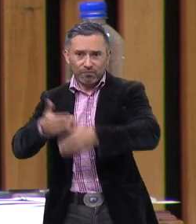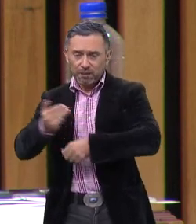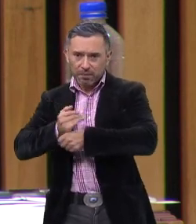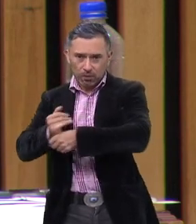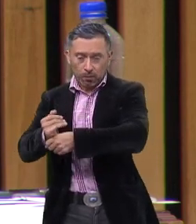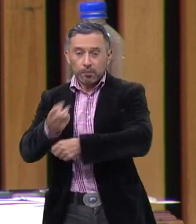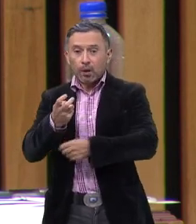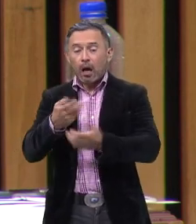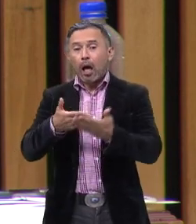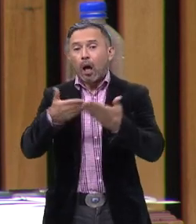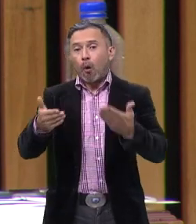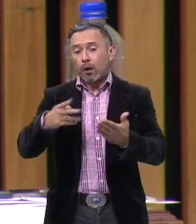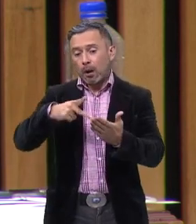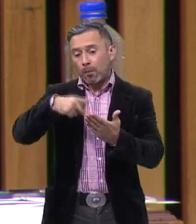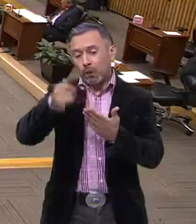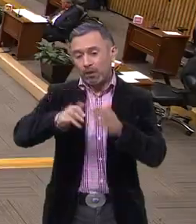el sentido del proyecto muchas gracias